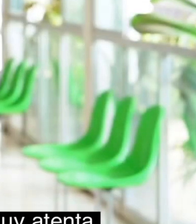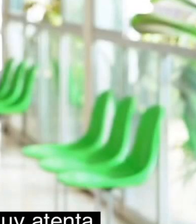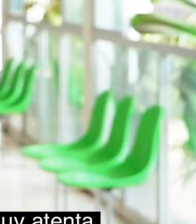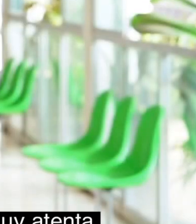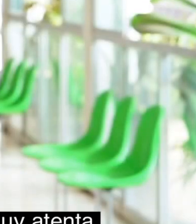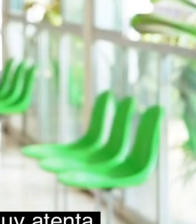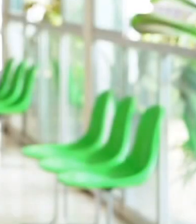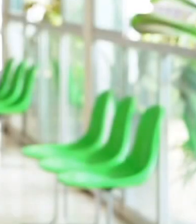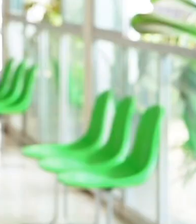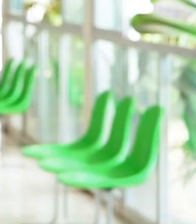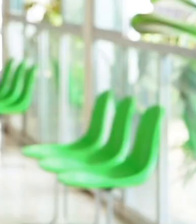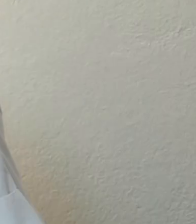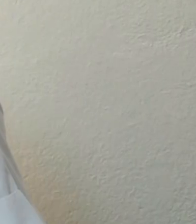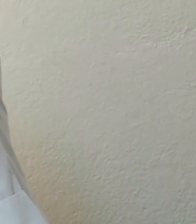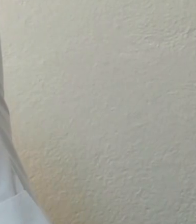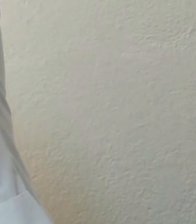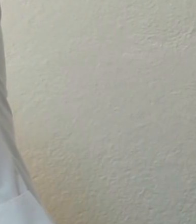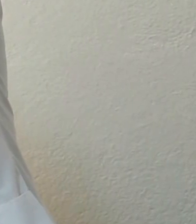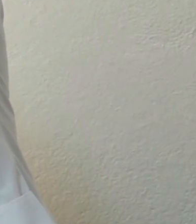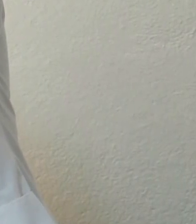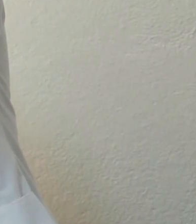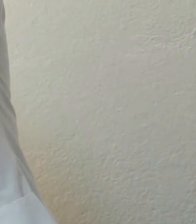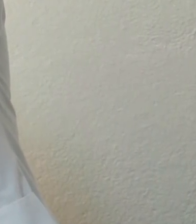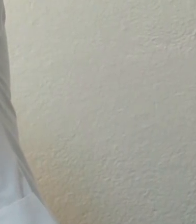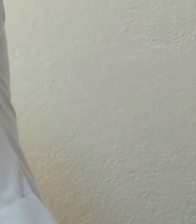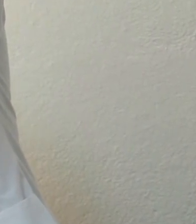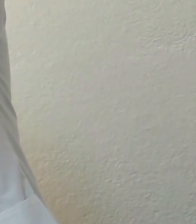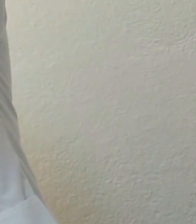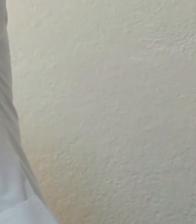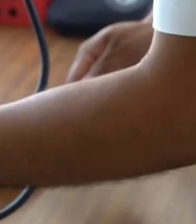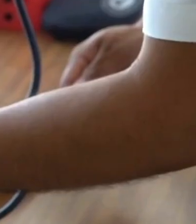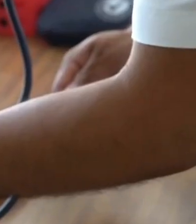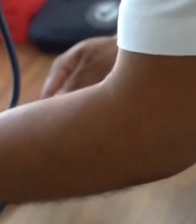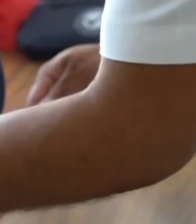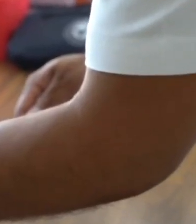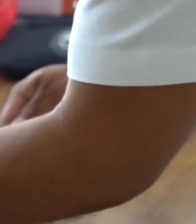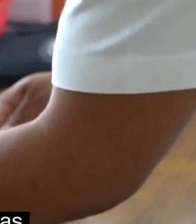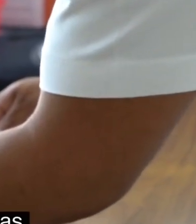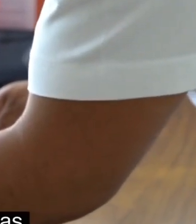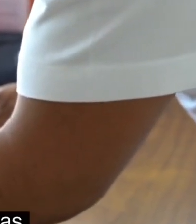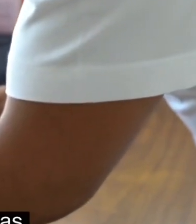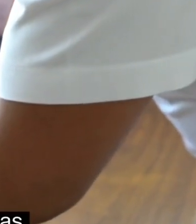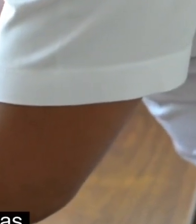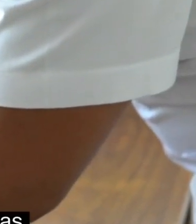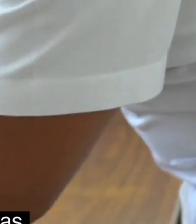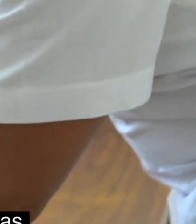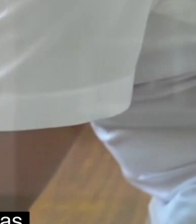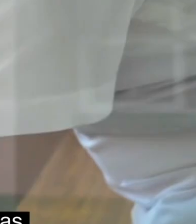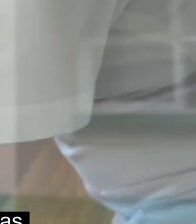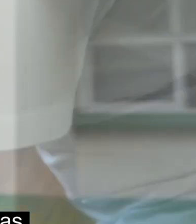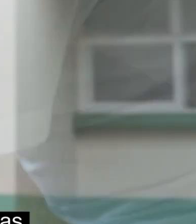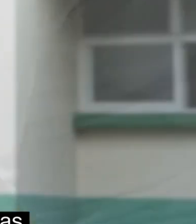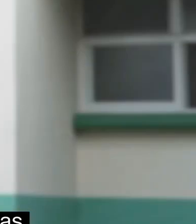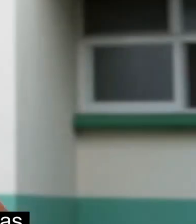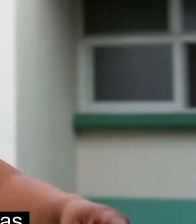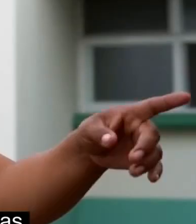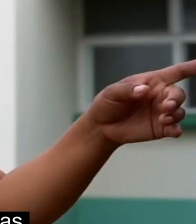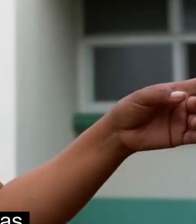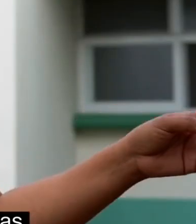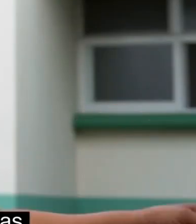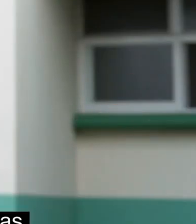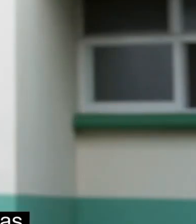excelente, muy atenta. Y agradezco que haya personas como él. Pues que está mejorando porque se